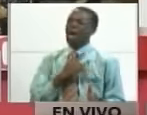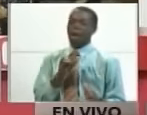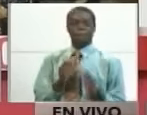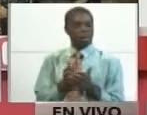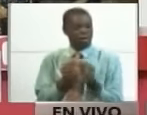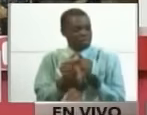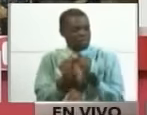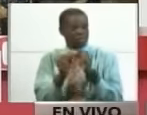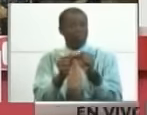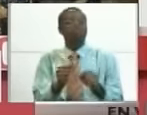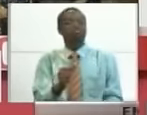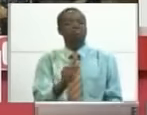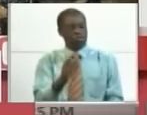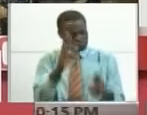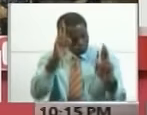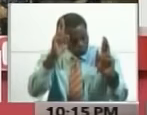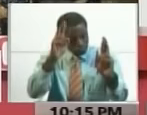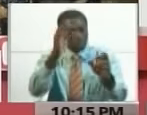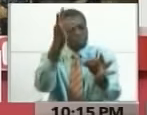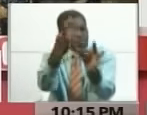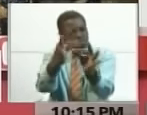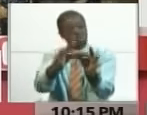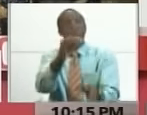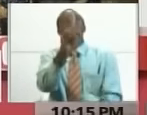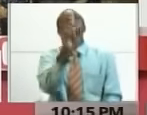100 años más de programa, por lo menos.